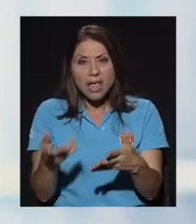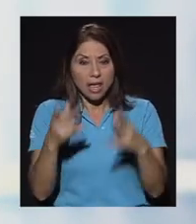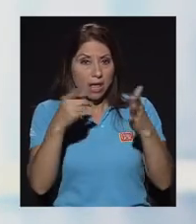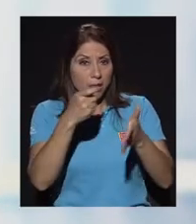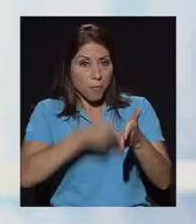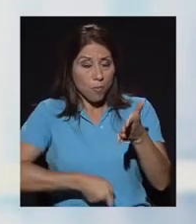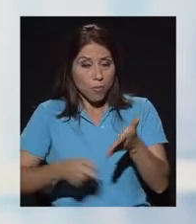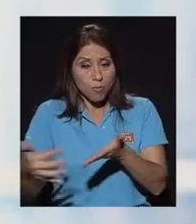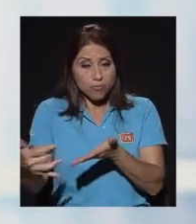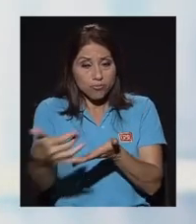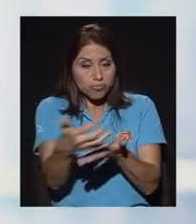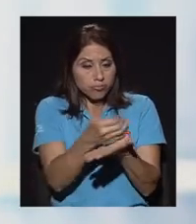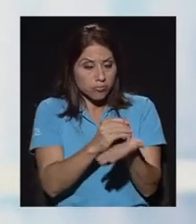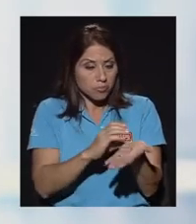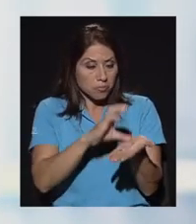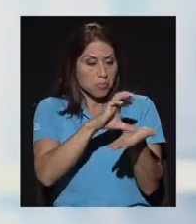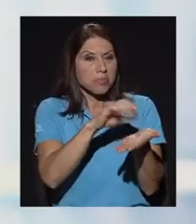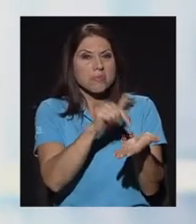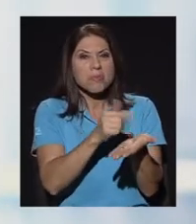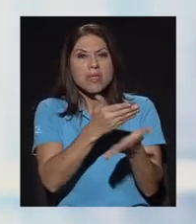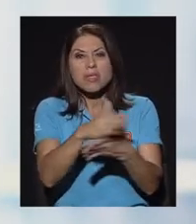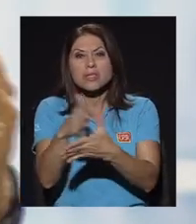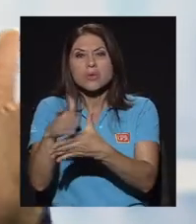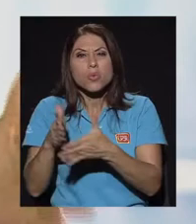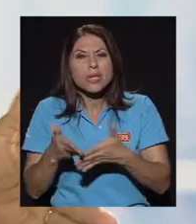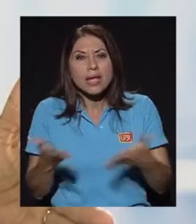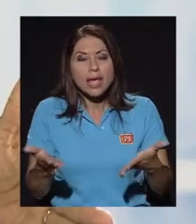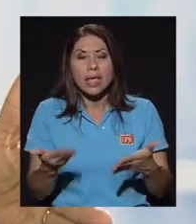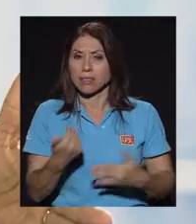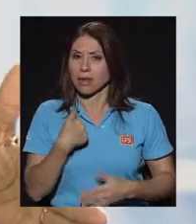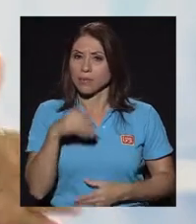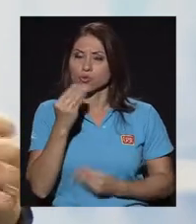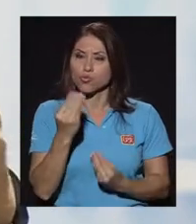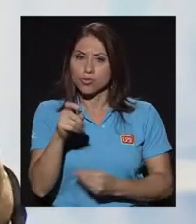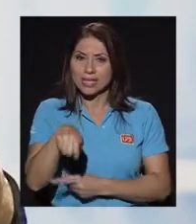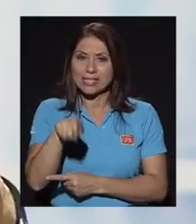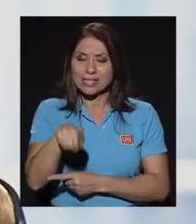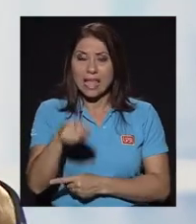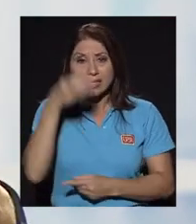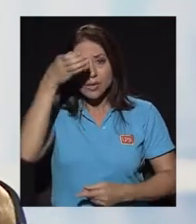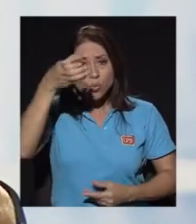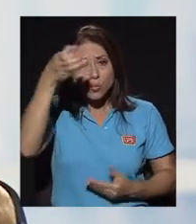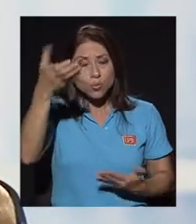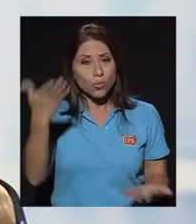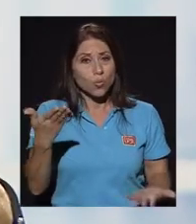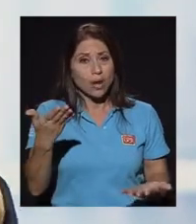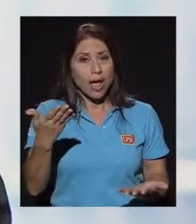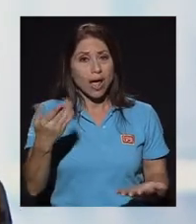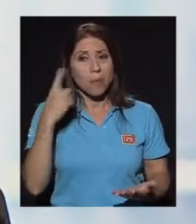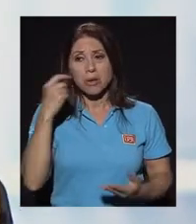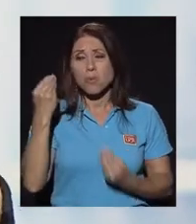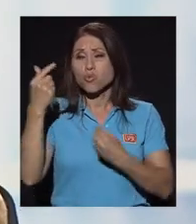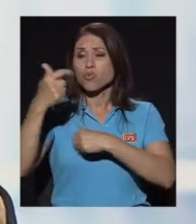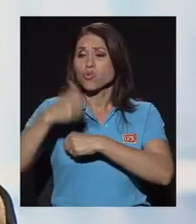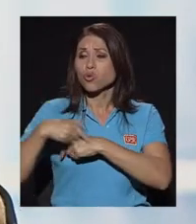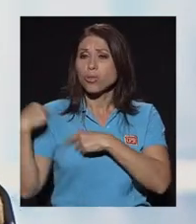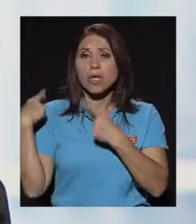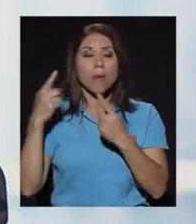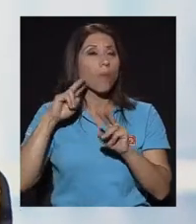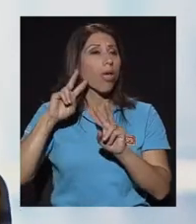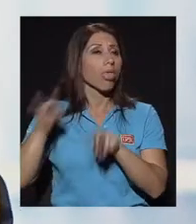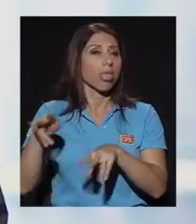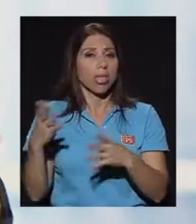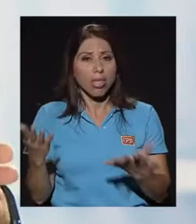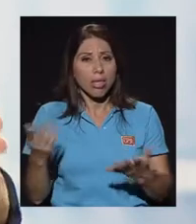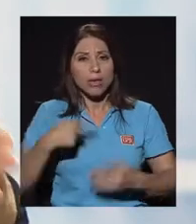qué se distribuye. Tenemos muchas necesidades en cultura que los hemos tenido abandonados mucho tiempo,